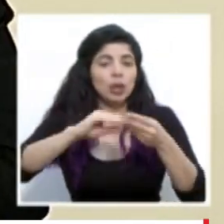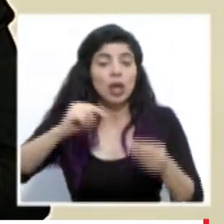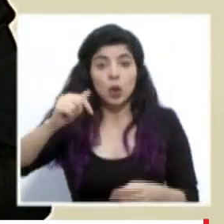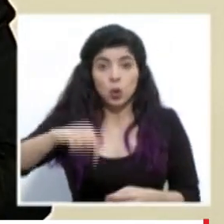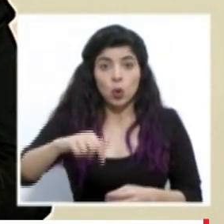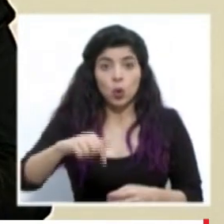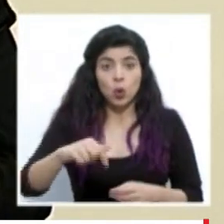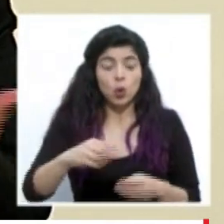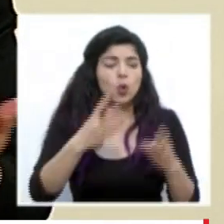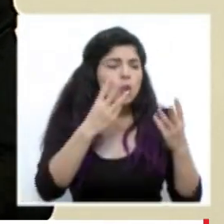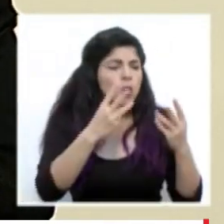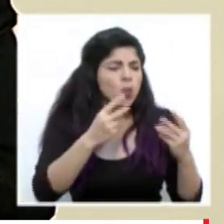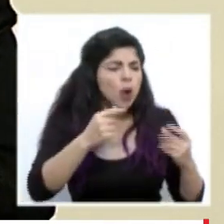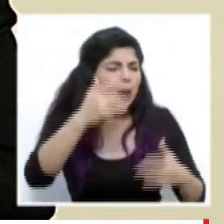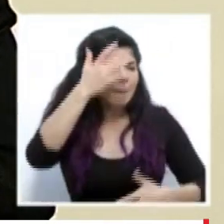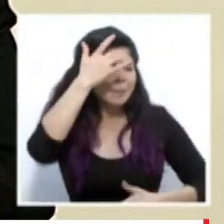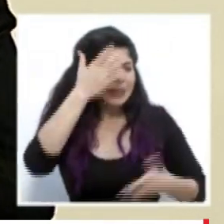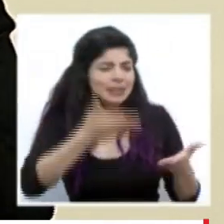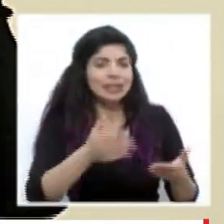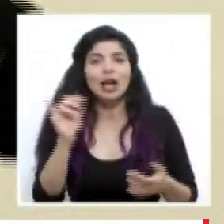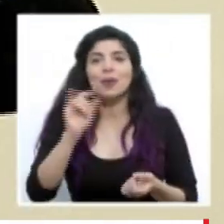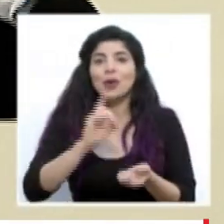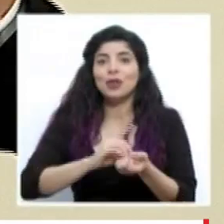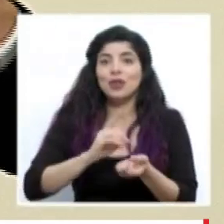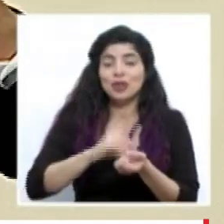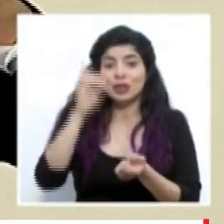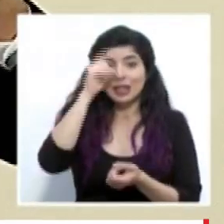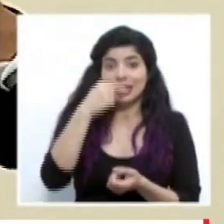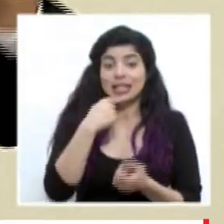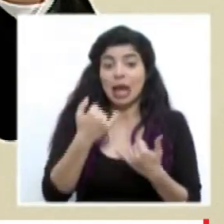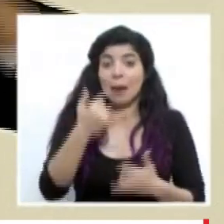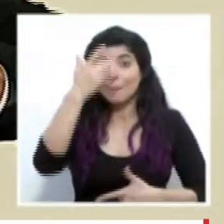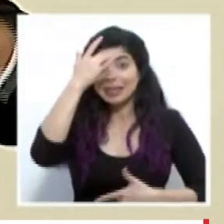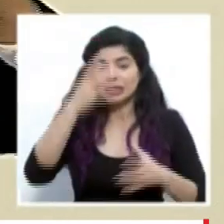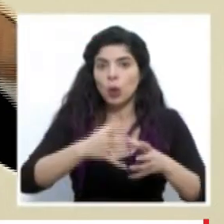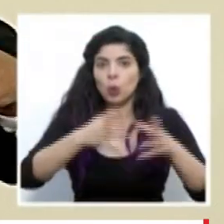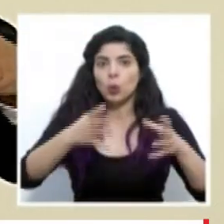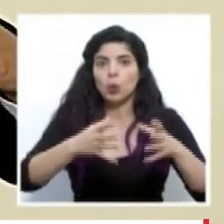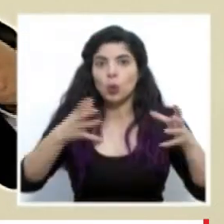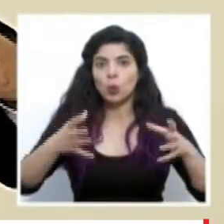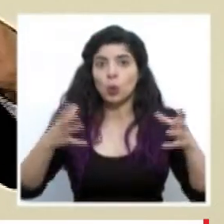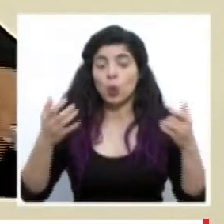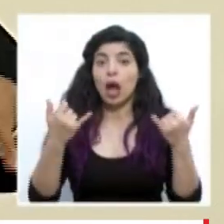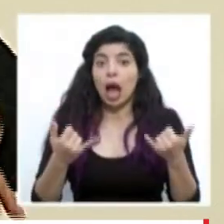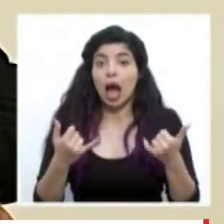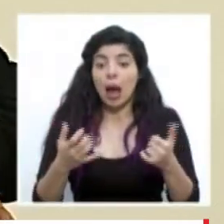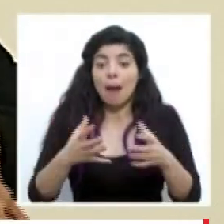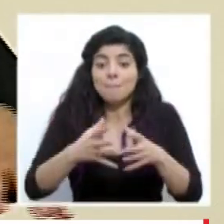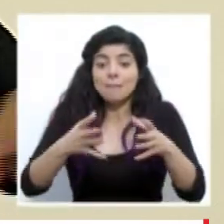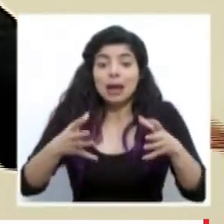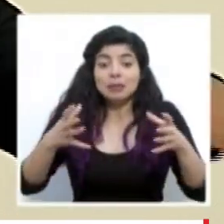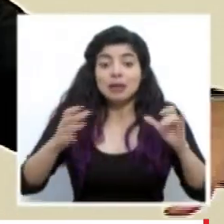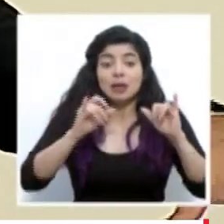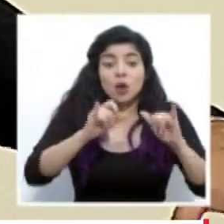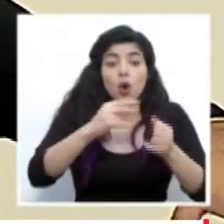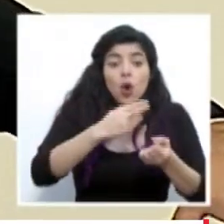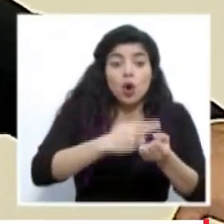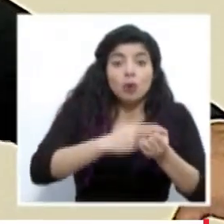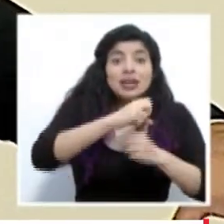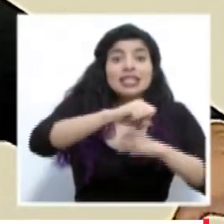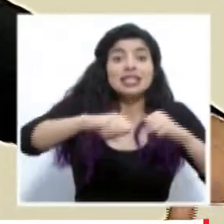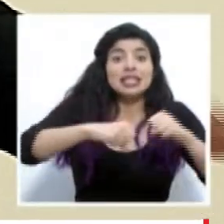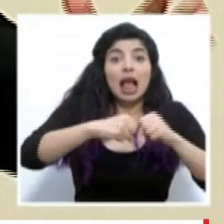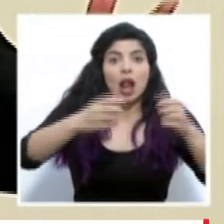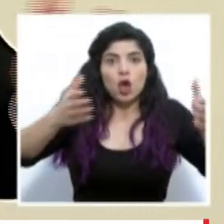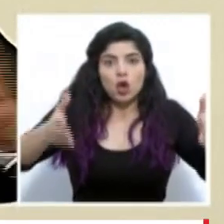día de hoy la cantidad de pacientes, como lo dijo el doctor Salas, ha ido aumentando. Cada vez tenemos más pacientes hospitalizados, tanto en salón,